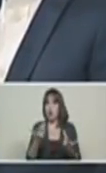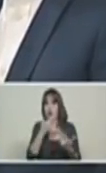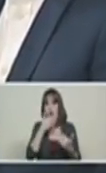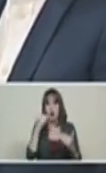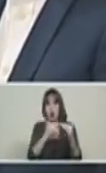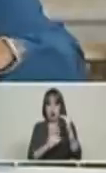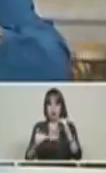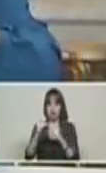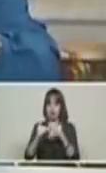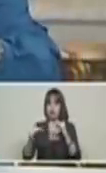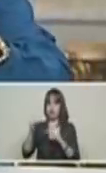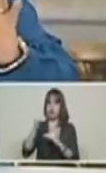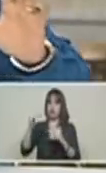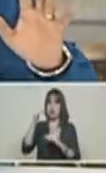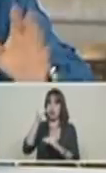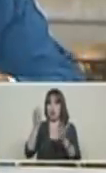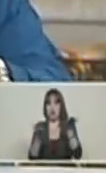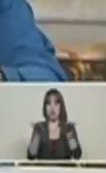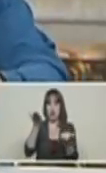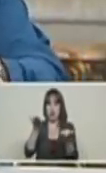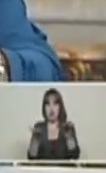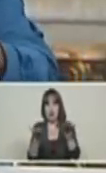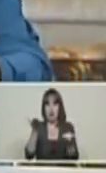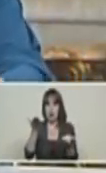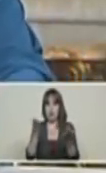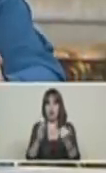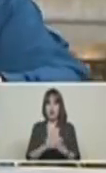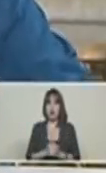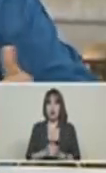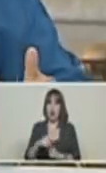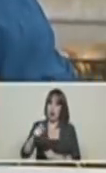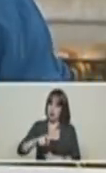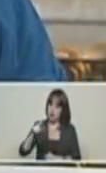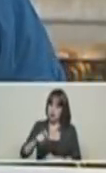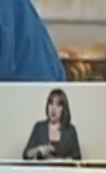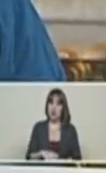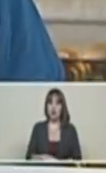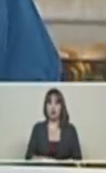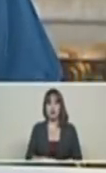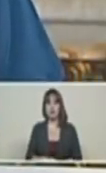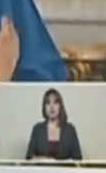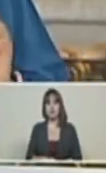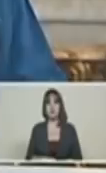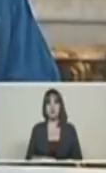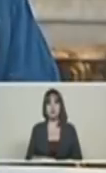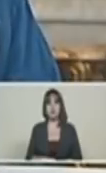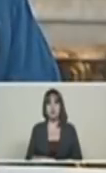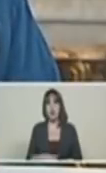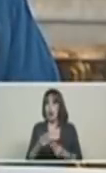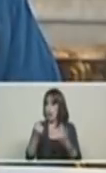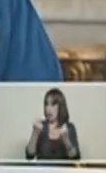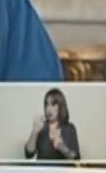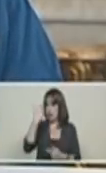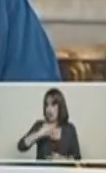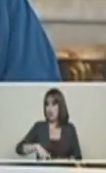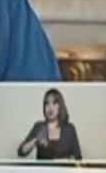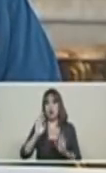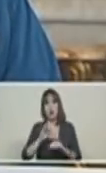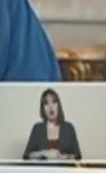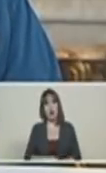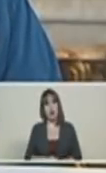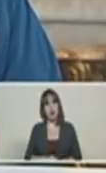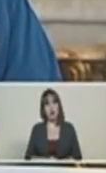aumentándolo hasta un punto de equilibrio, hasta un punto necesario, ¿verdad? Si es la platica de la gente, vale. Yo